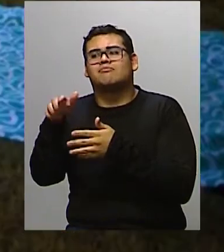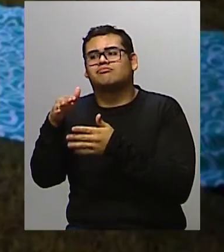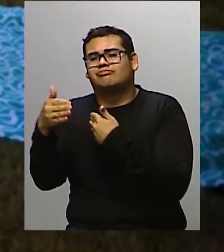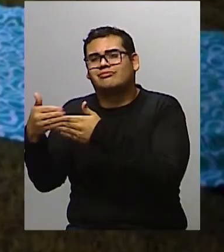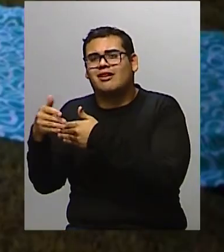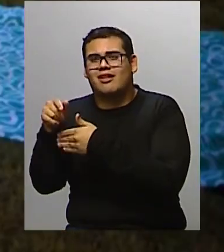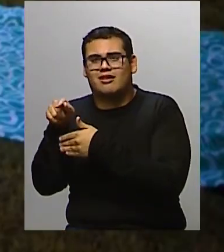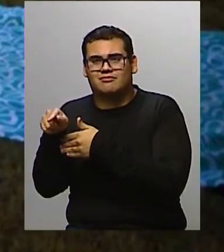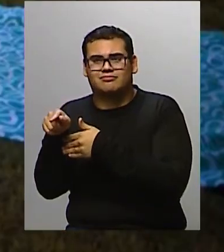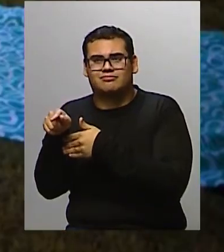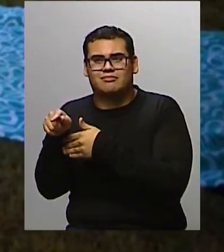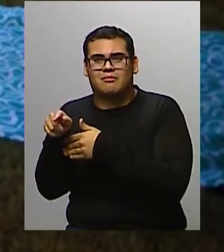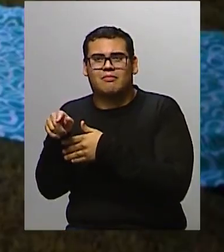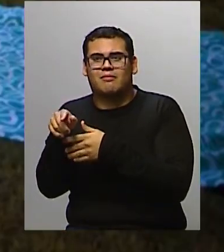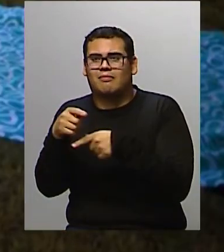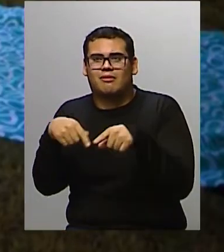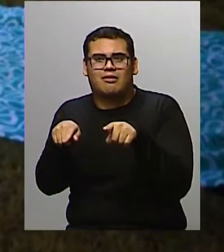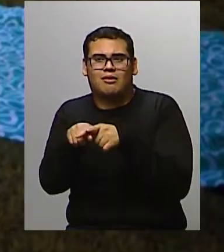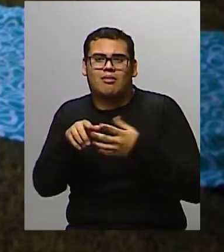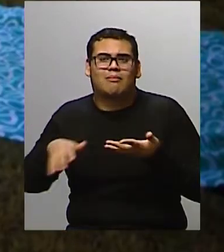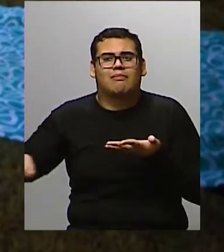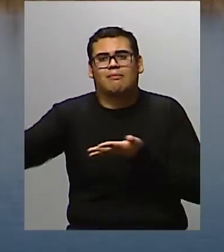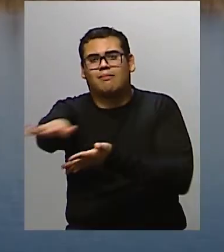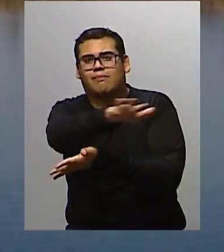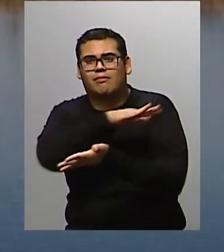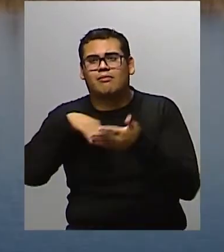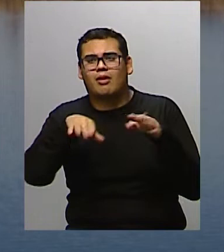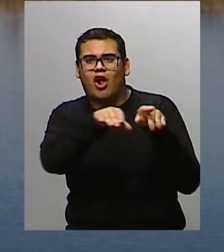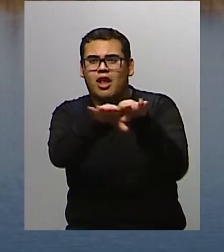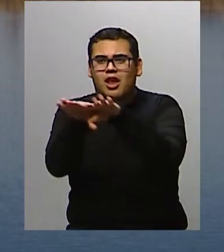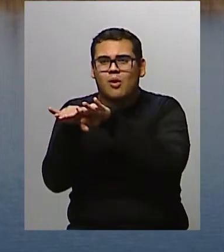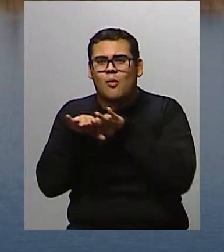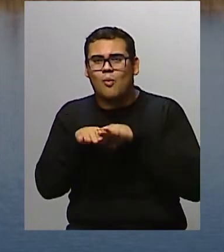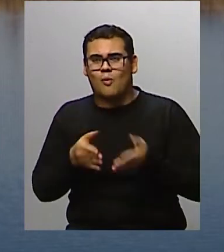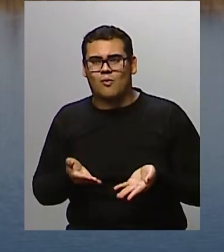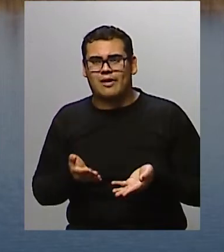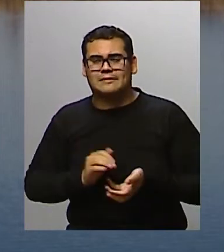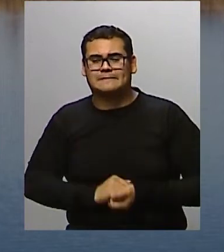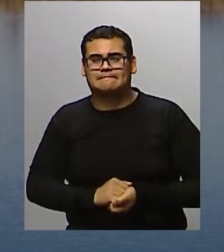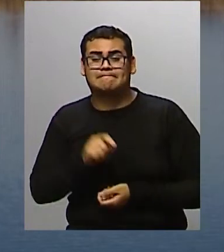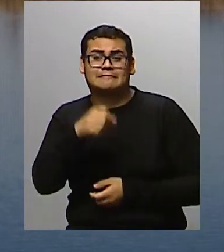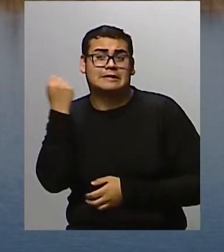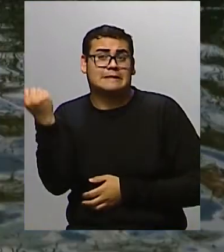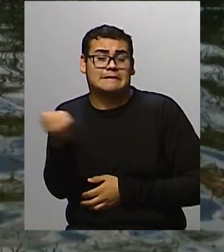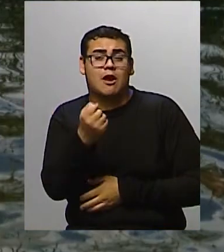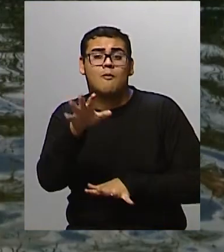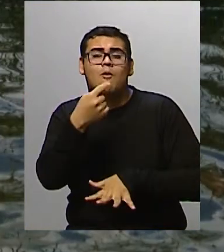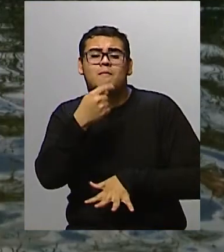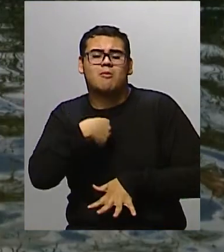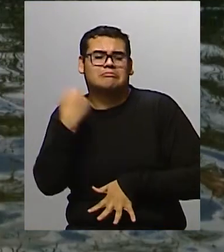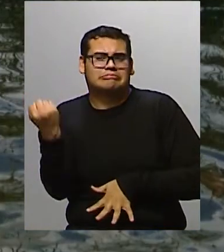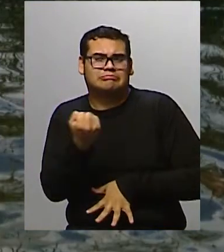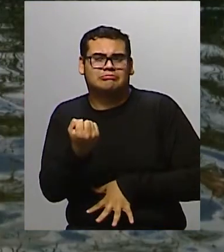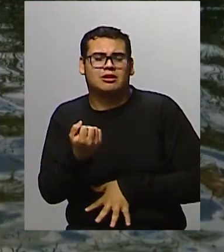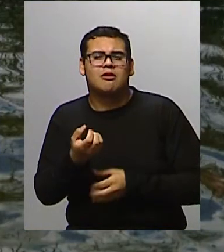cerca. Pero eso le está pasando a todos los humedales de la provincia y de la región. Digo, y esto es importante, esta pregunta, respecto a que